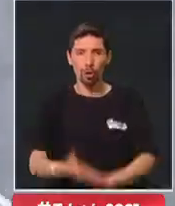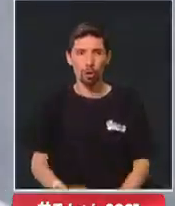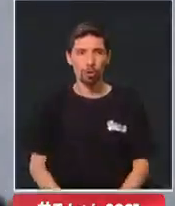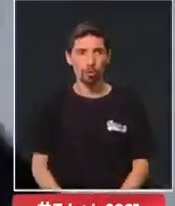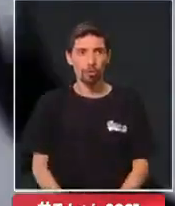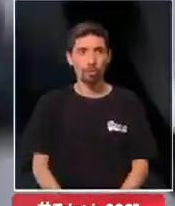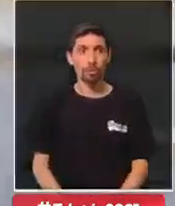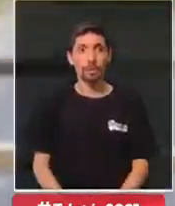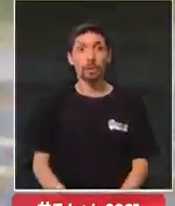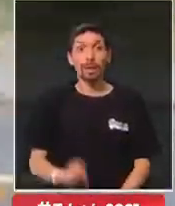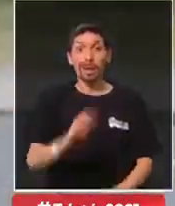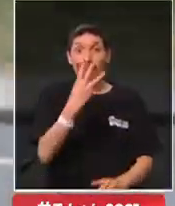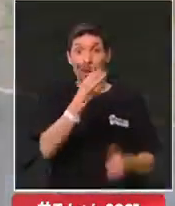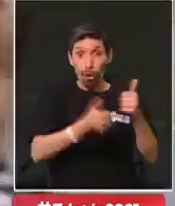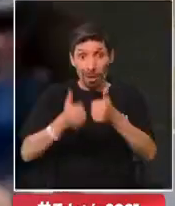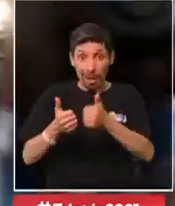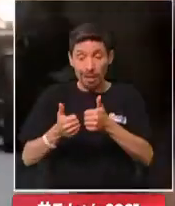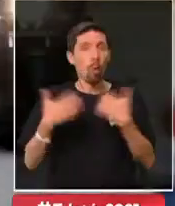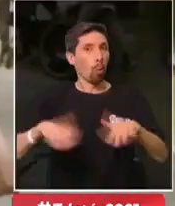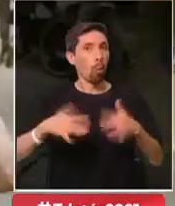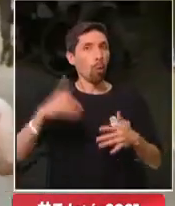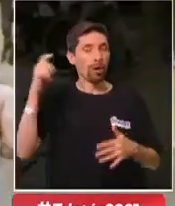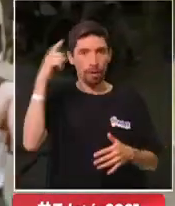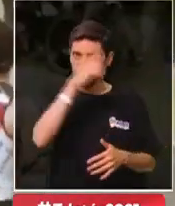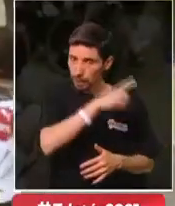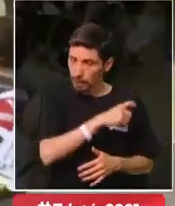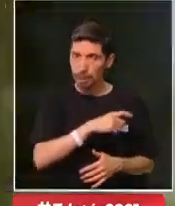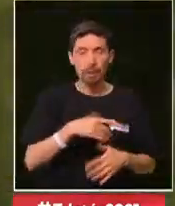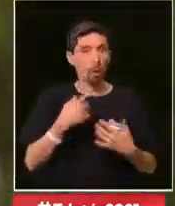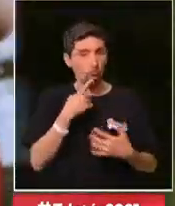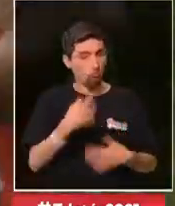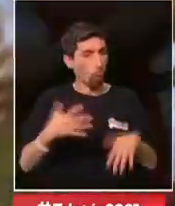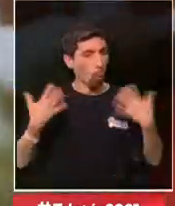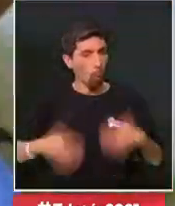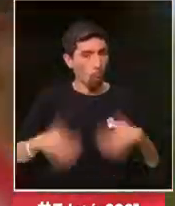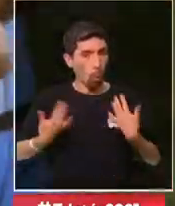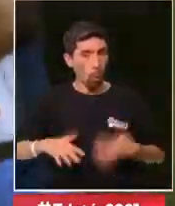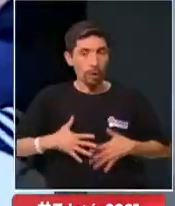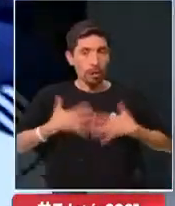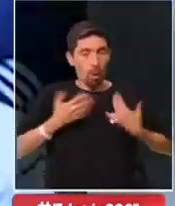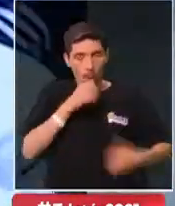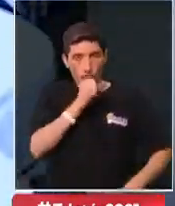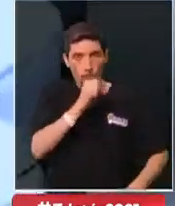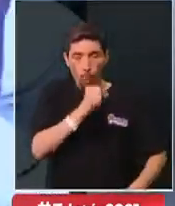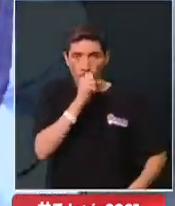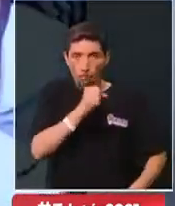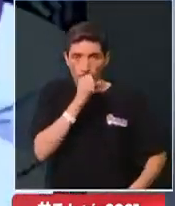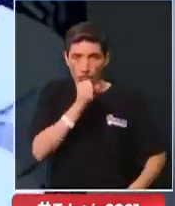El triatlón es un deporte muy difícil, es un deporte muy duro, demasiado, que se necesita demasiada resistencia.